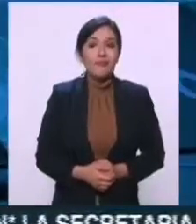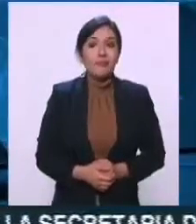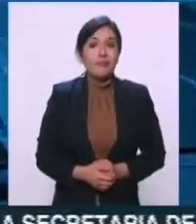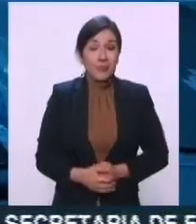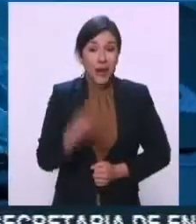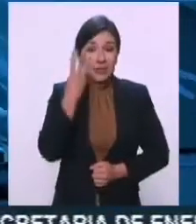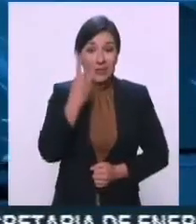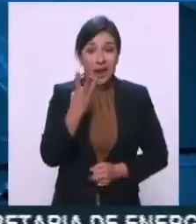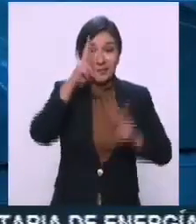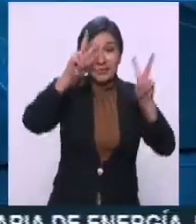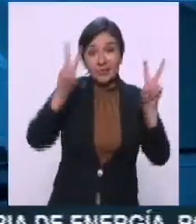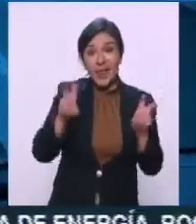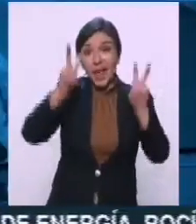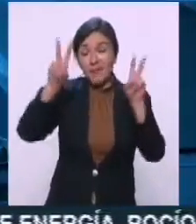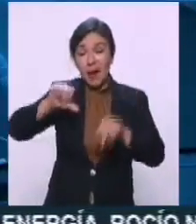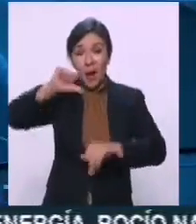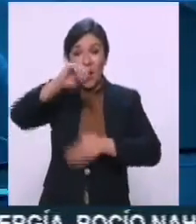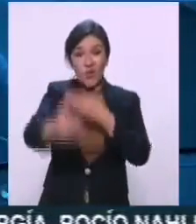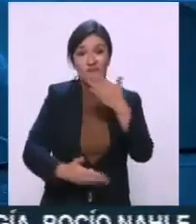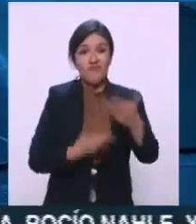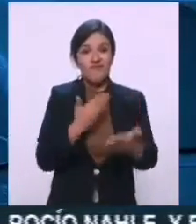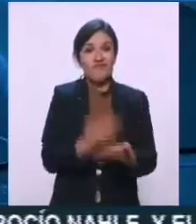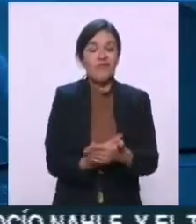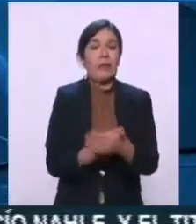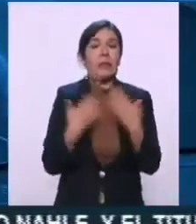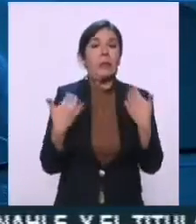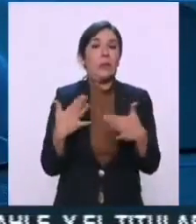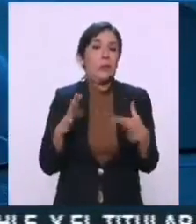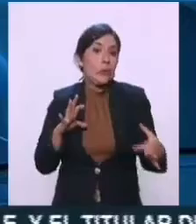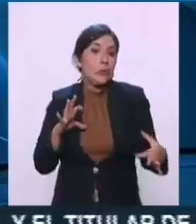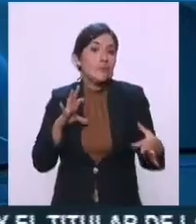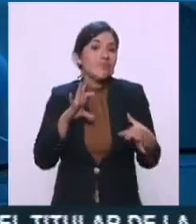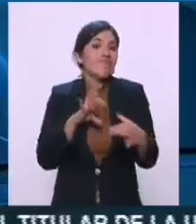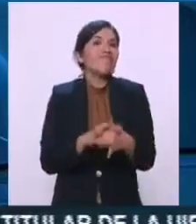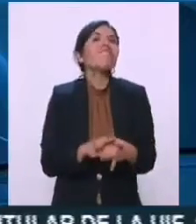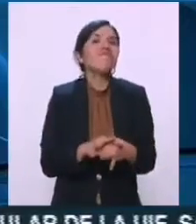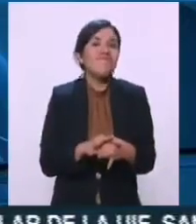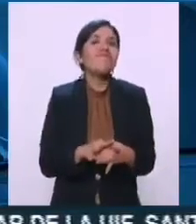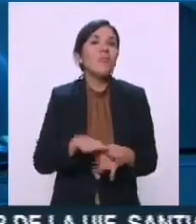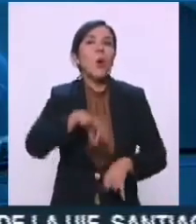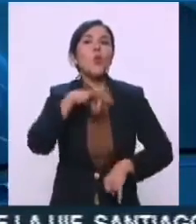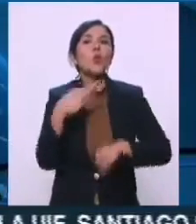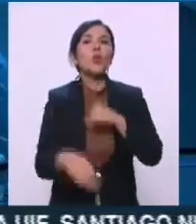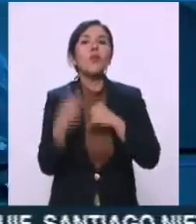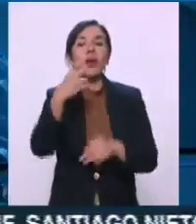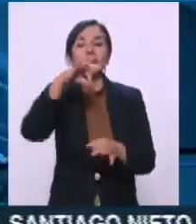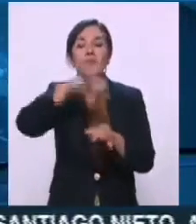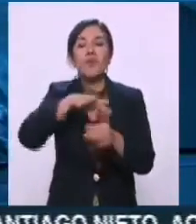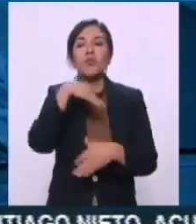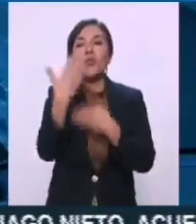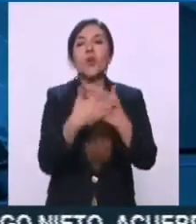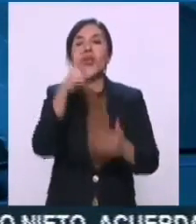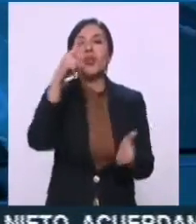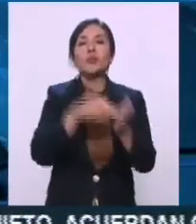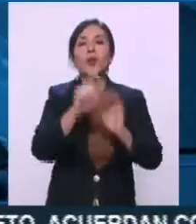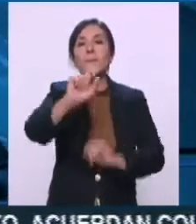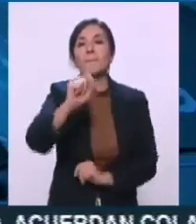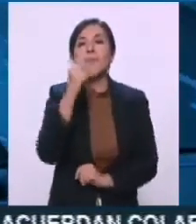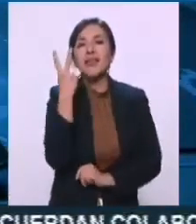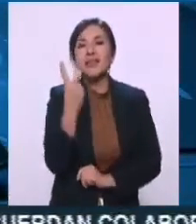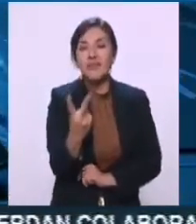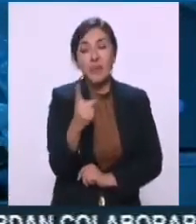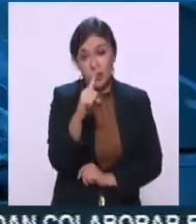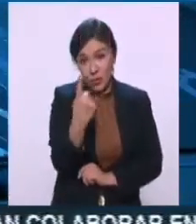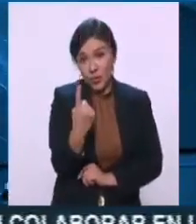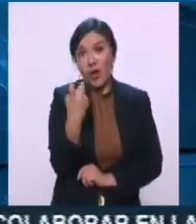Tres temas distintos nos presentas el día de hoy, Víctor, que están íntimamente relacionados con el último, con las elecciones intermedias del próximo año,